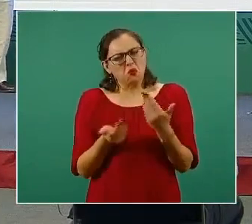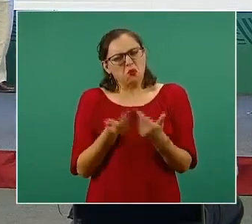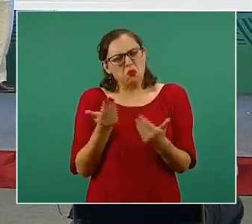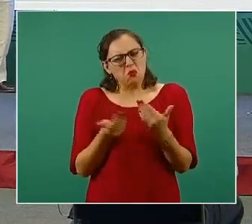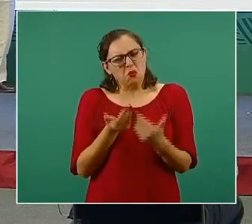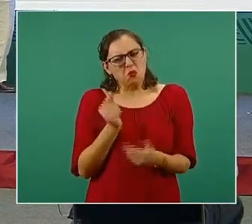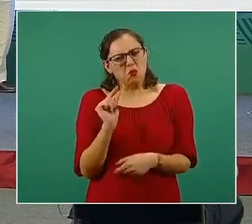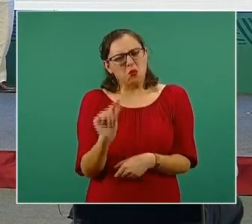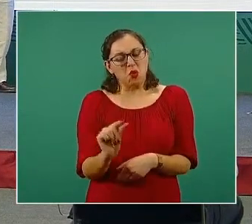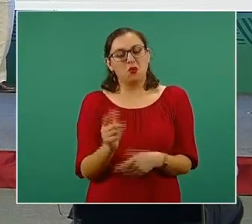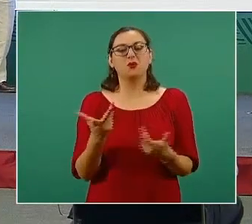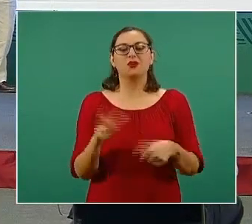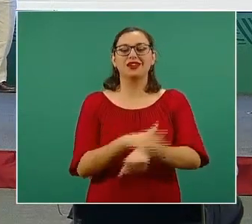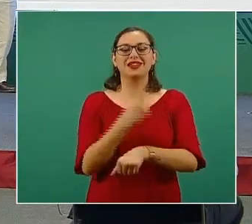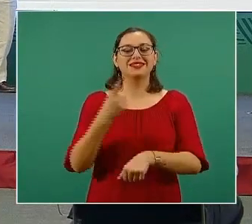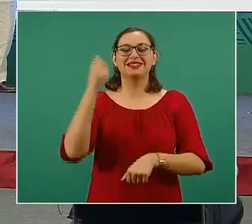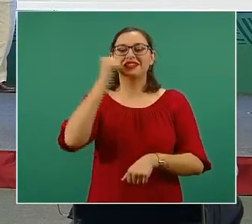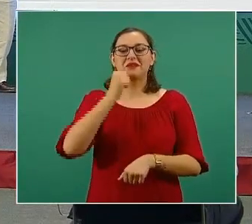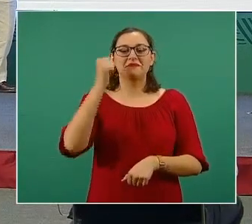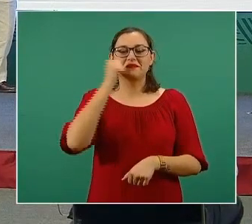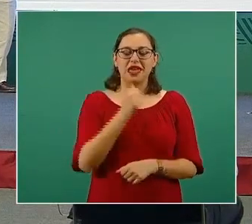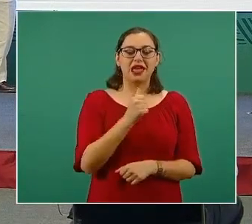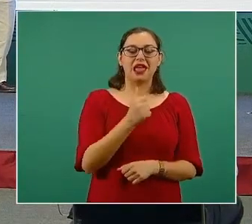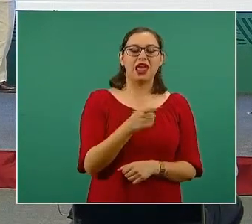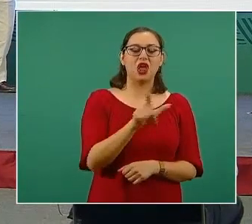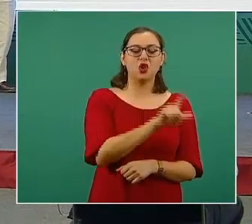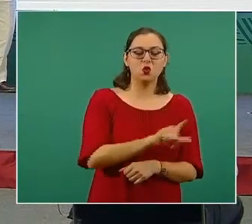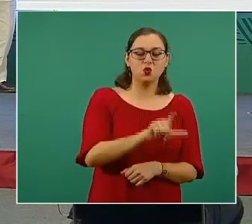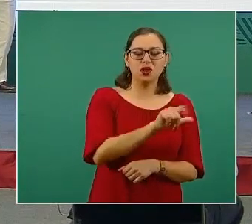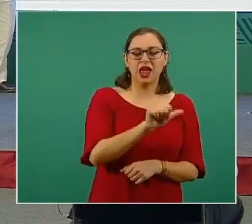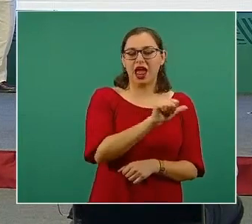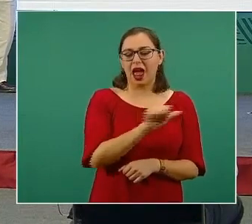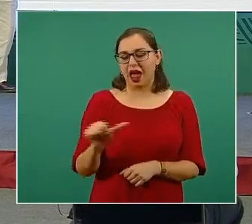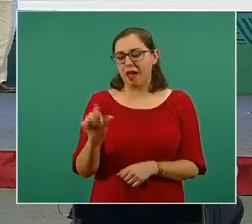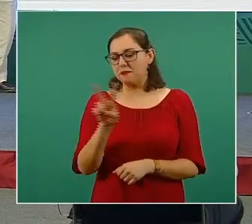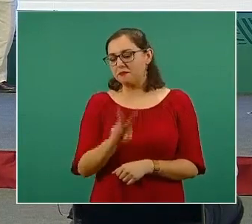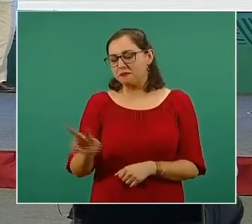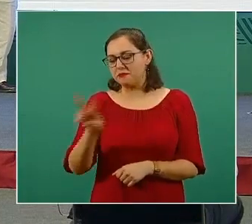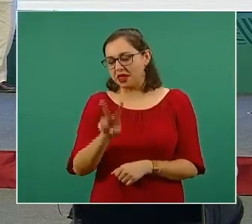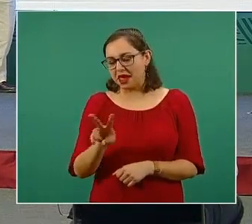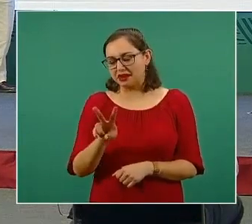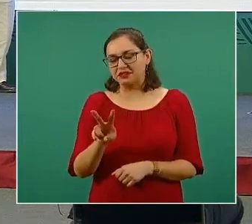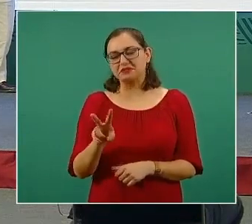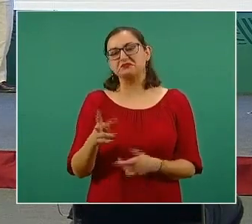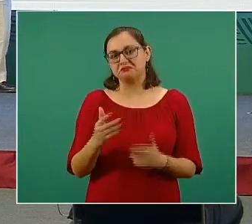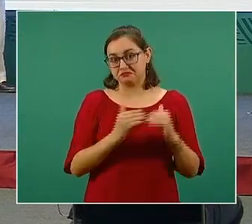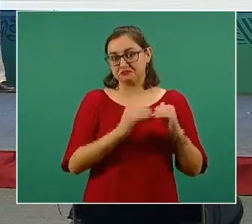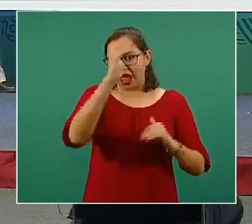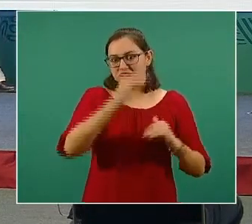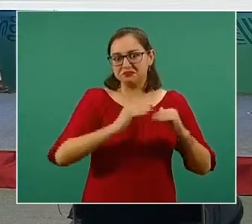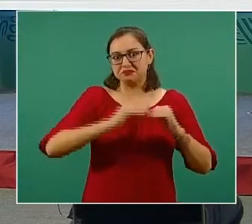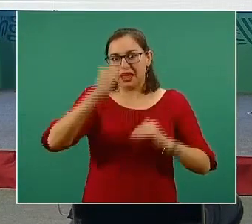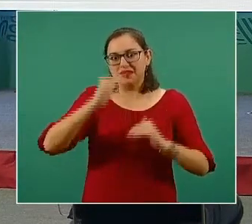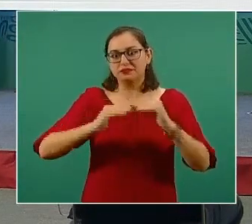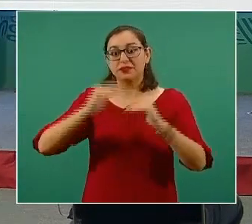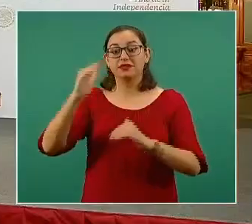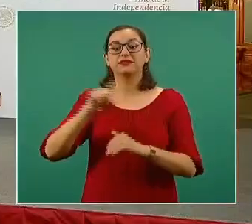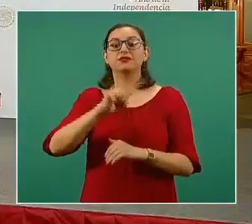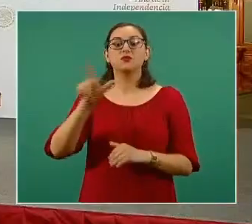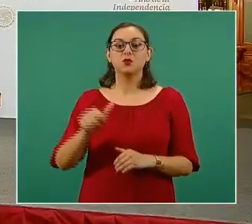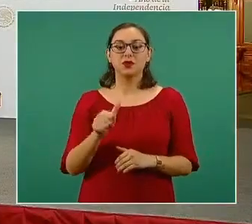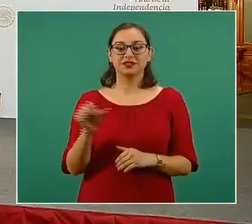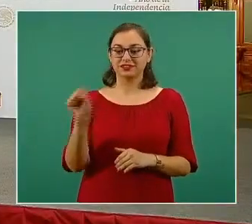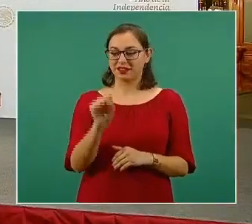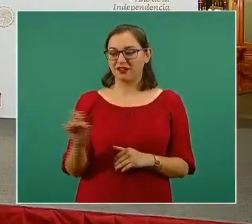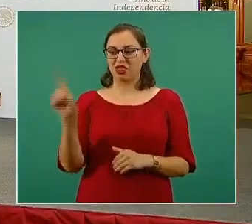al final de los 5 o 6 días de trabajo. En este caso es a lo largo de 4 días, dado que establecimos